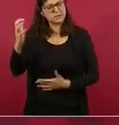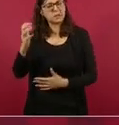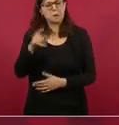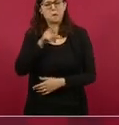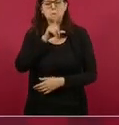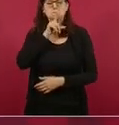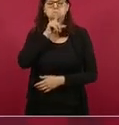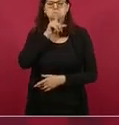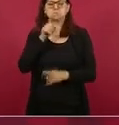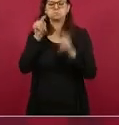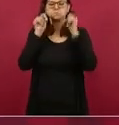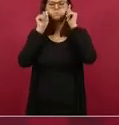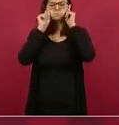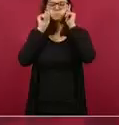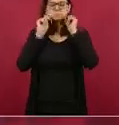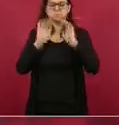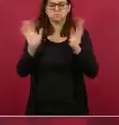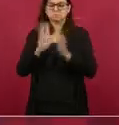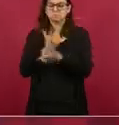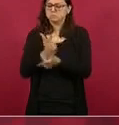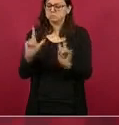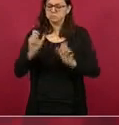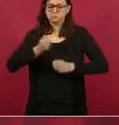Preferimos eso, que todo mundo pueda